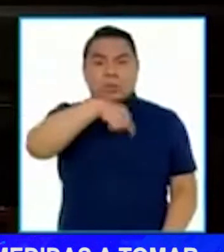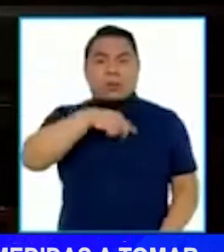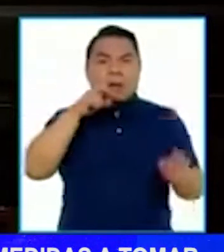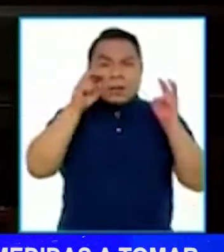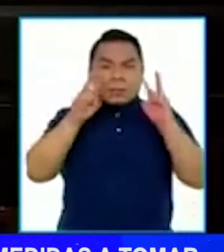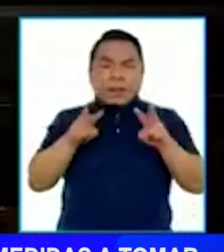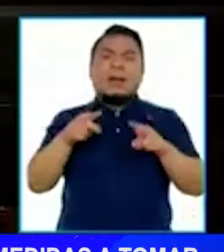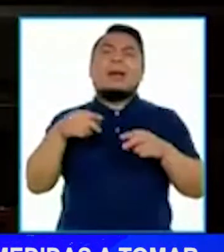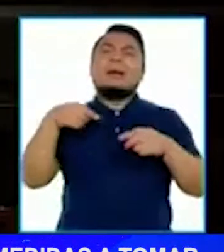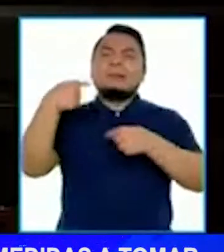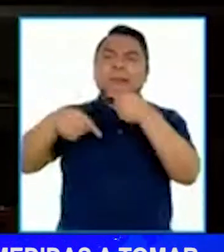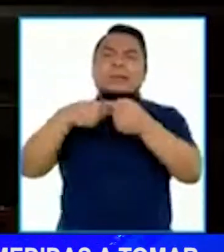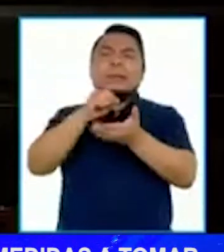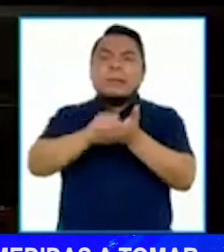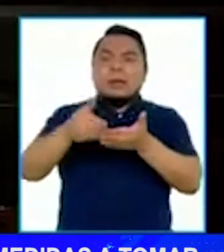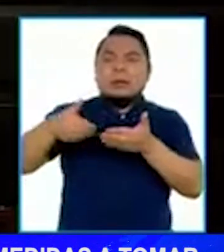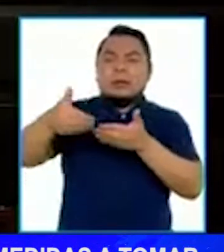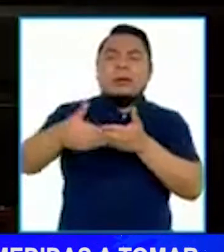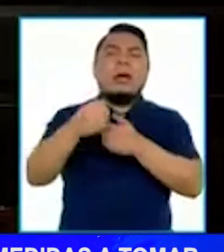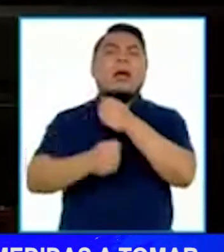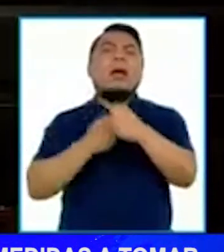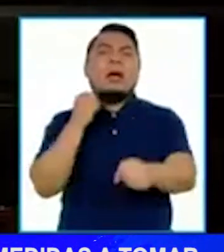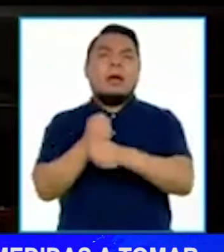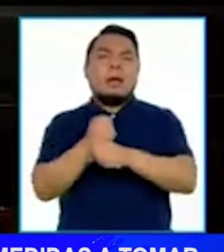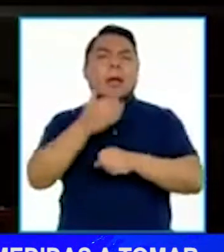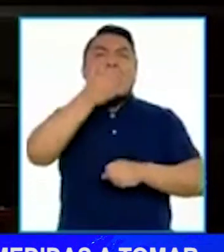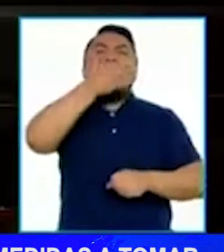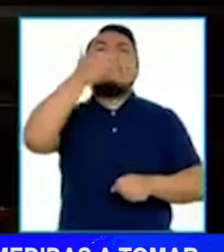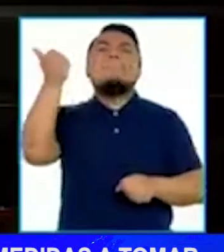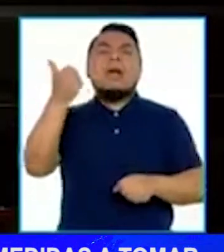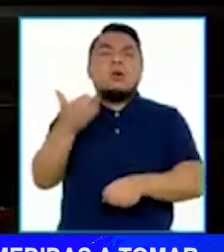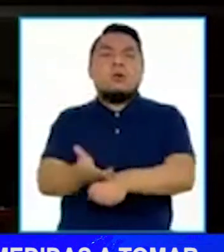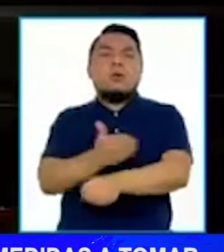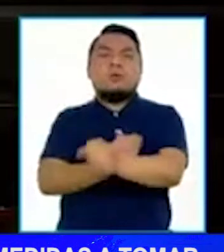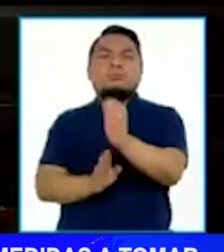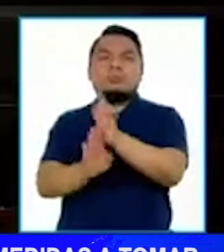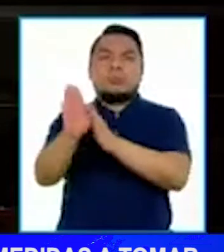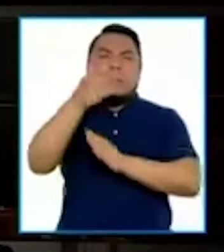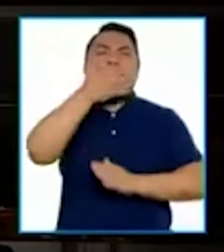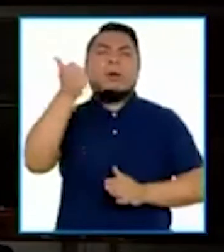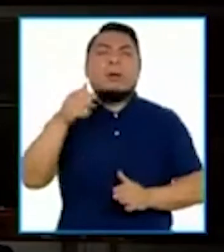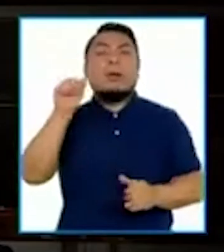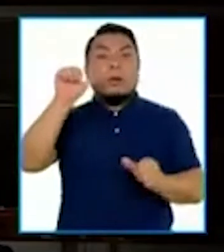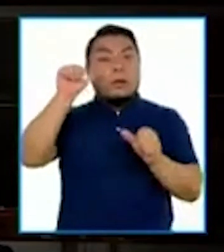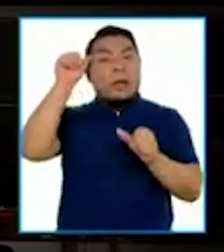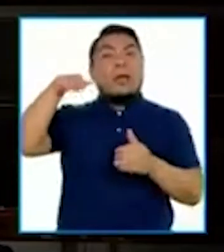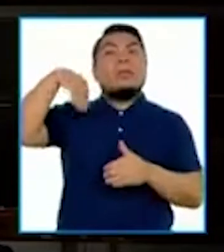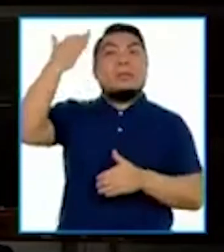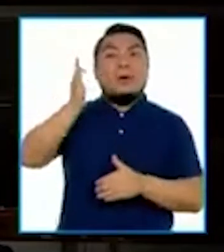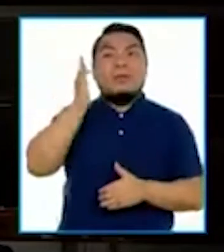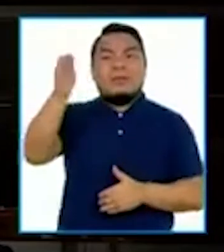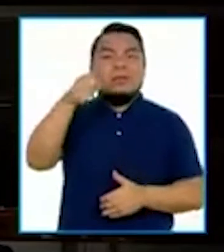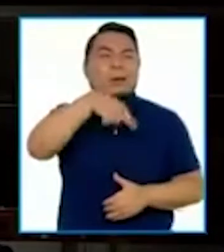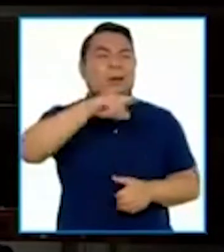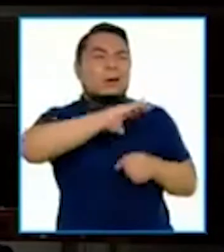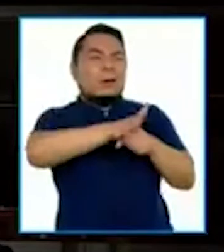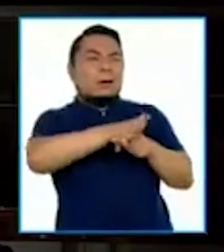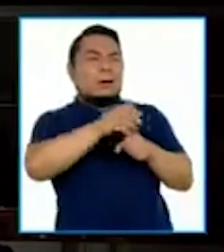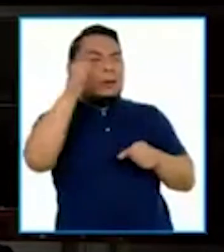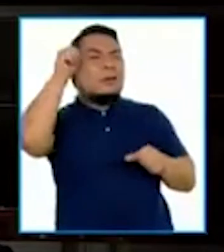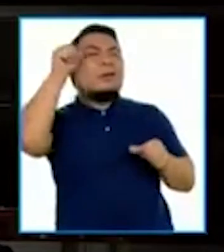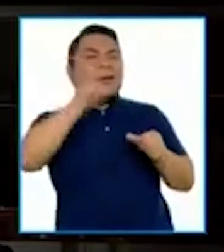todos veremos días, meses y años mucho mejores, en los cuales el recuerdo de esta pandemia